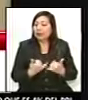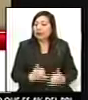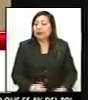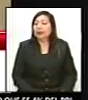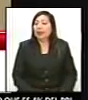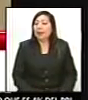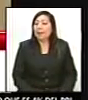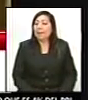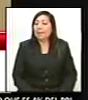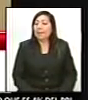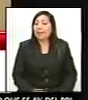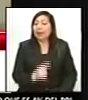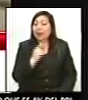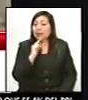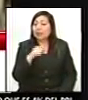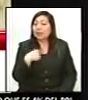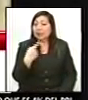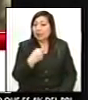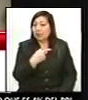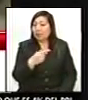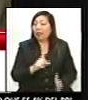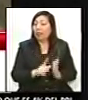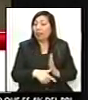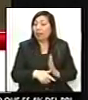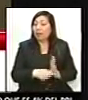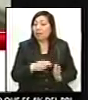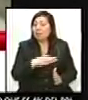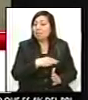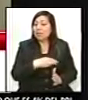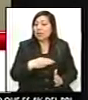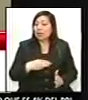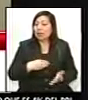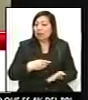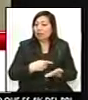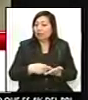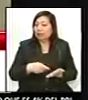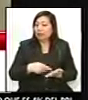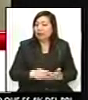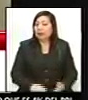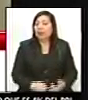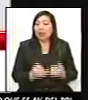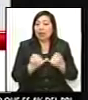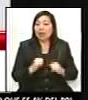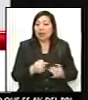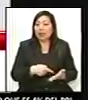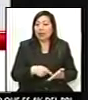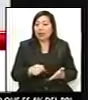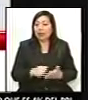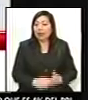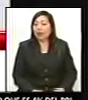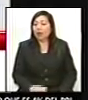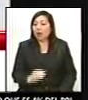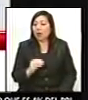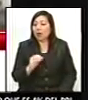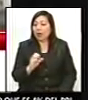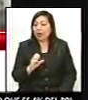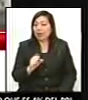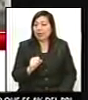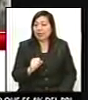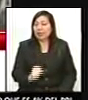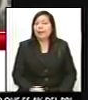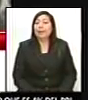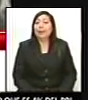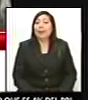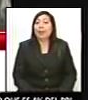requerimiento. Es semanas después que el exministro remite a Proinversión el informe emitido por el COES. En otras